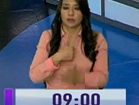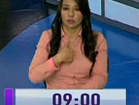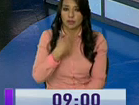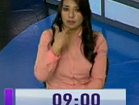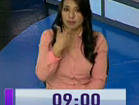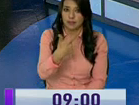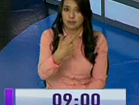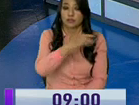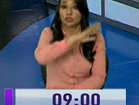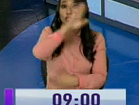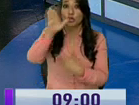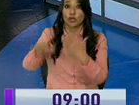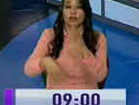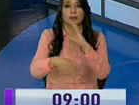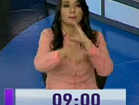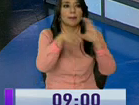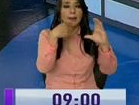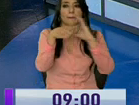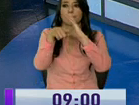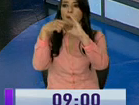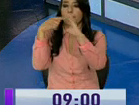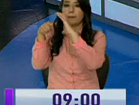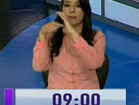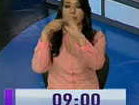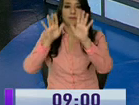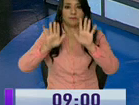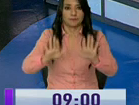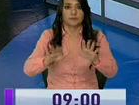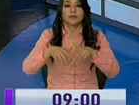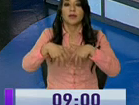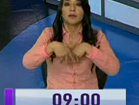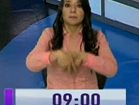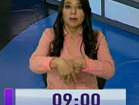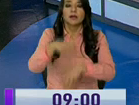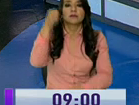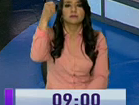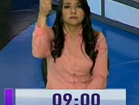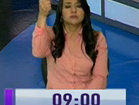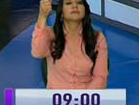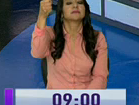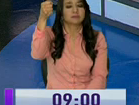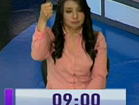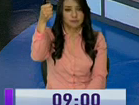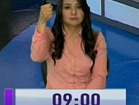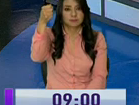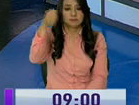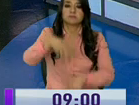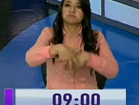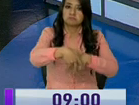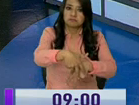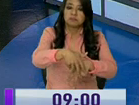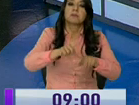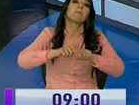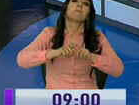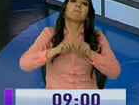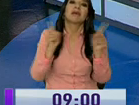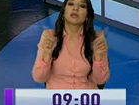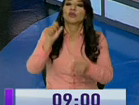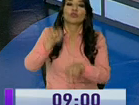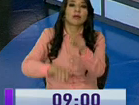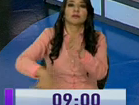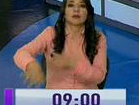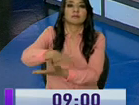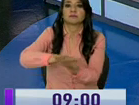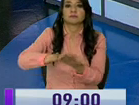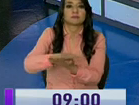leído a toditos los que han enviado a través de nuestras redes sociales. El paro es un derecho, está bien, paralicen, pero no, la